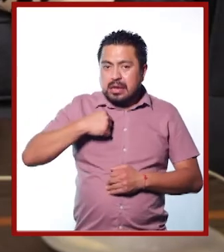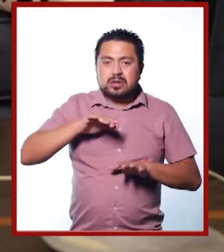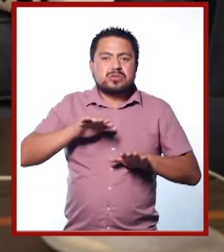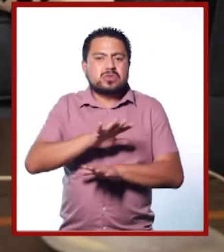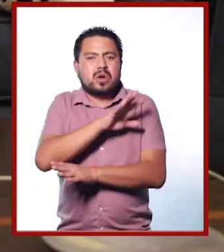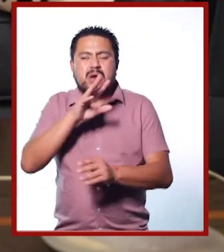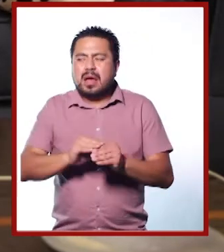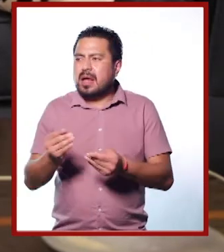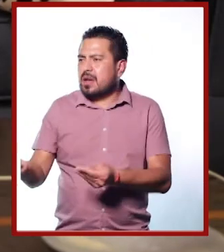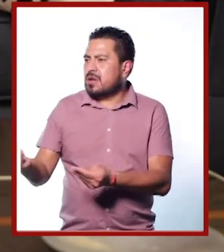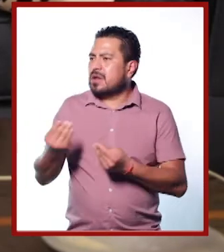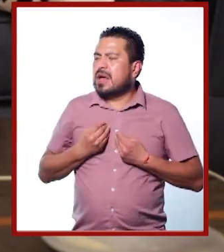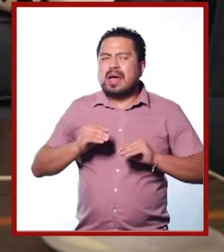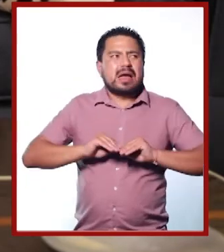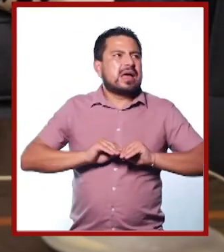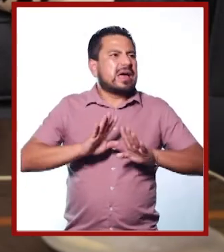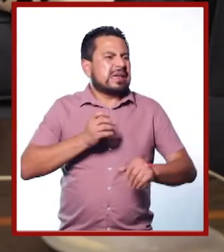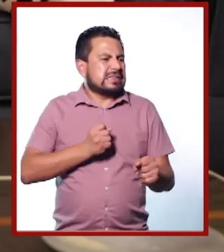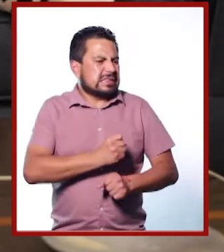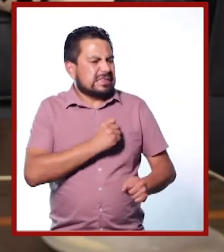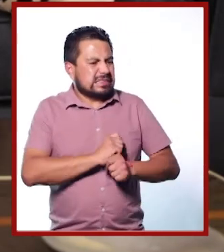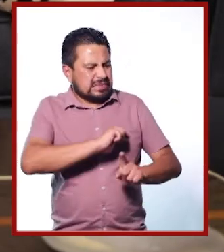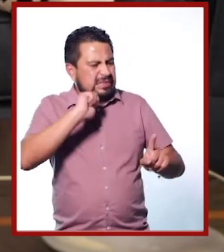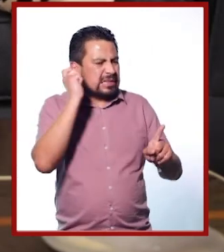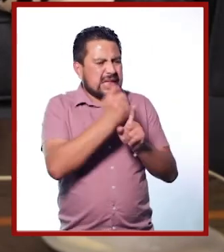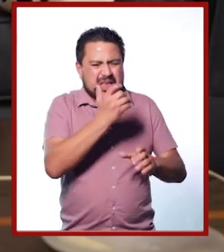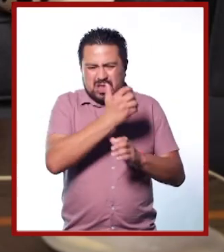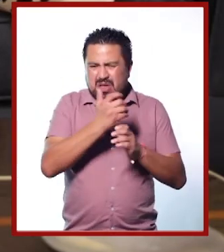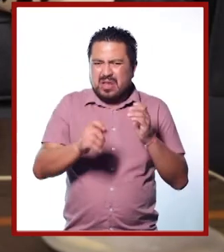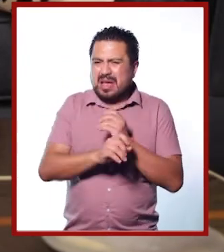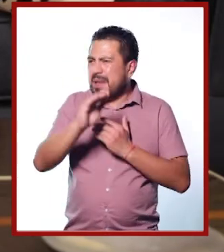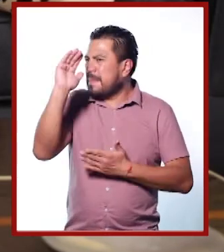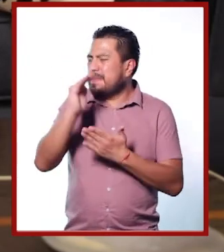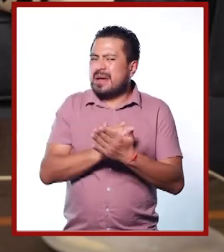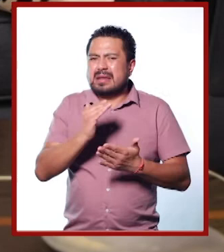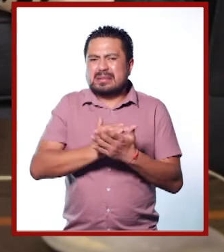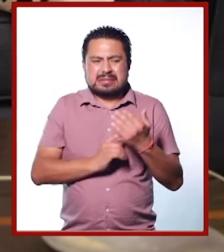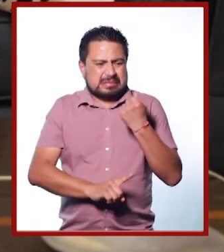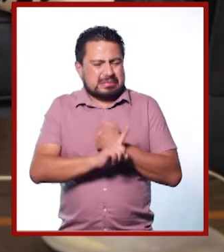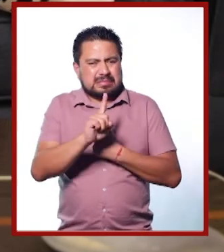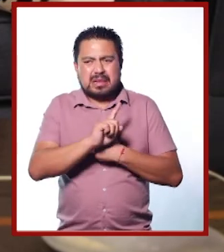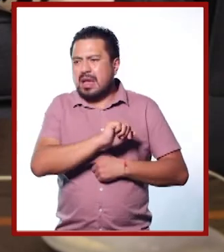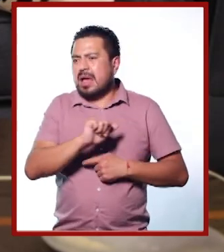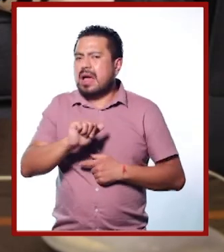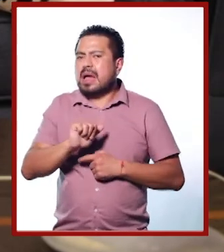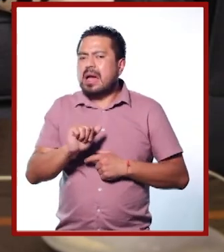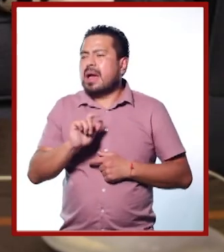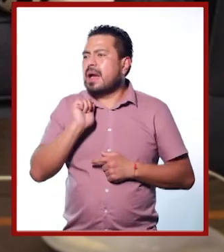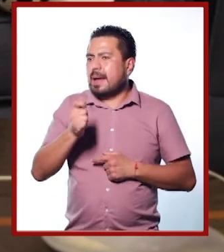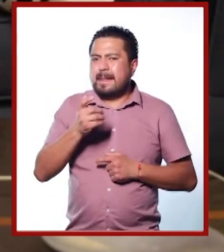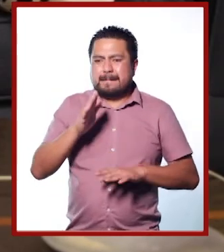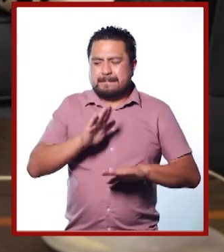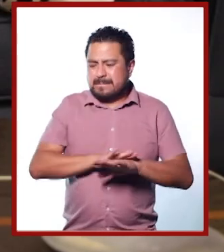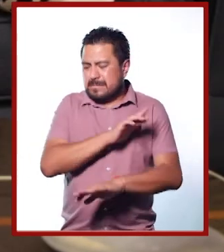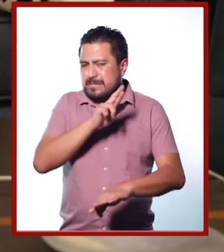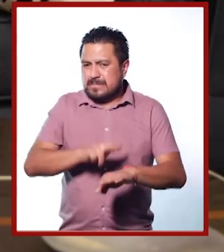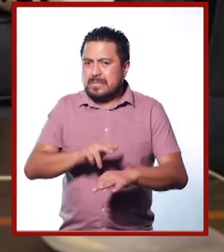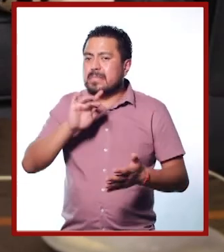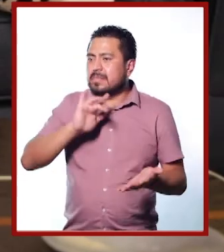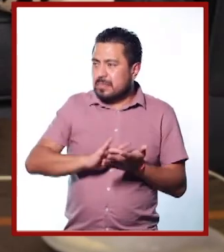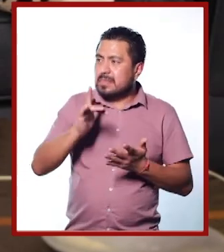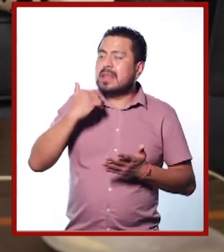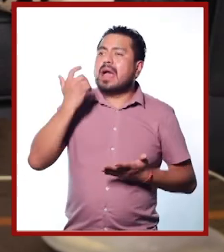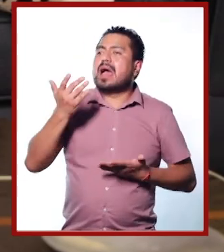por, sobre todo, dejarnos muy claro qué es la microviolencia y que cosas tan pequeñas repercuten a casos muy, muy